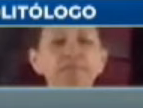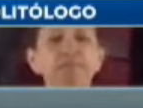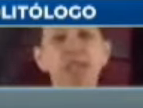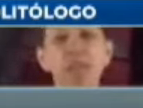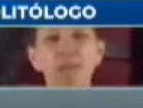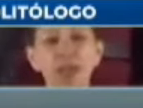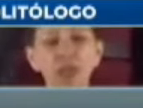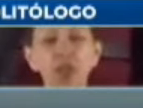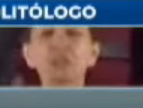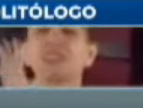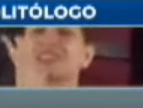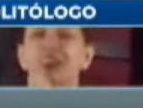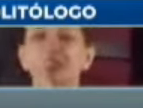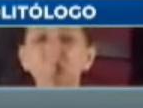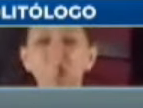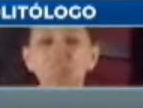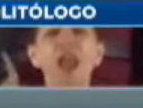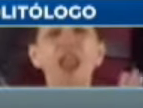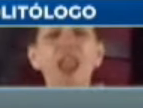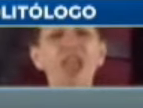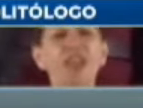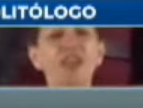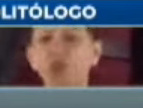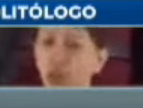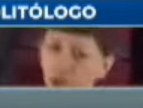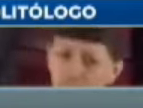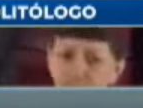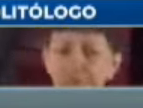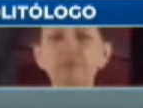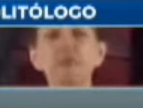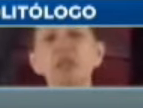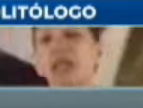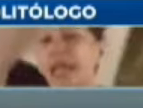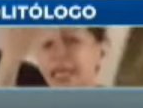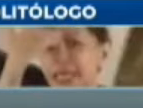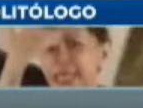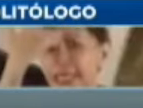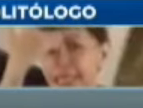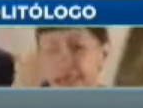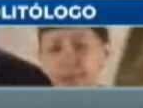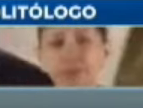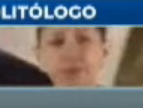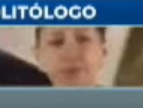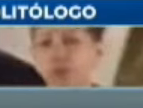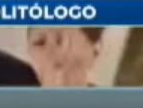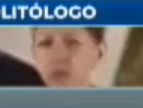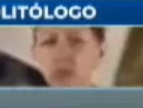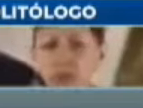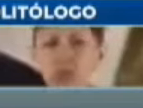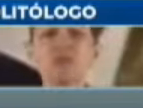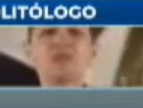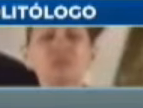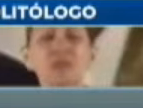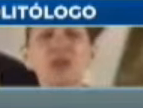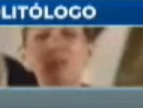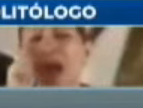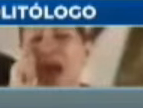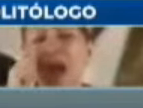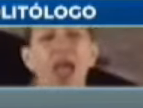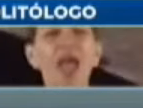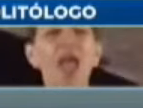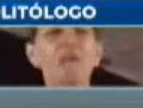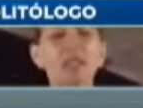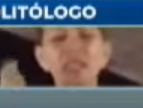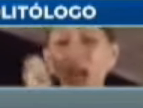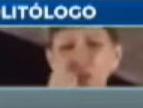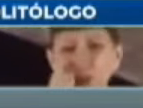analizar el por qué se da esta situación, por qué llega Milei. Yo, una variable que me gustaría